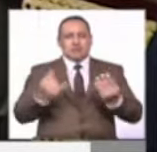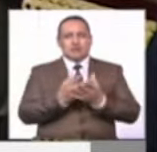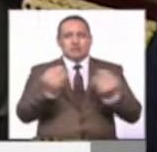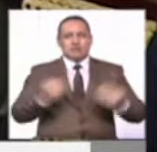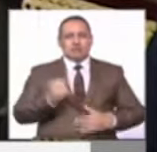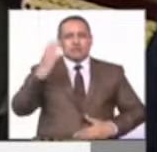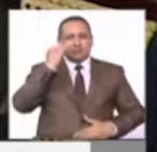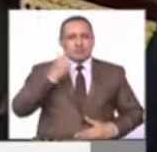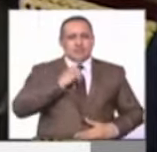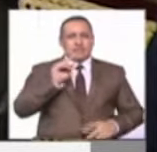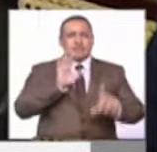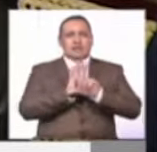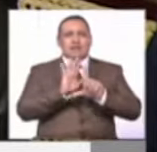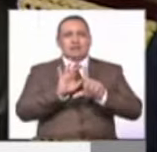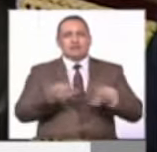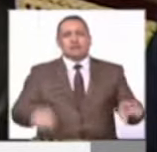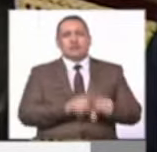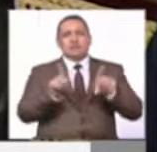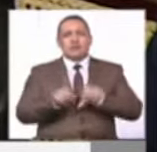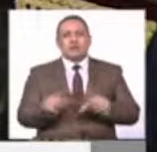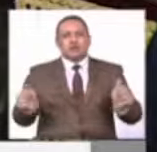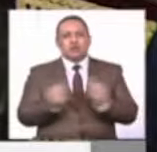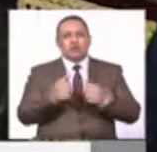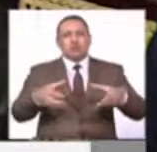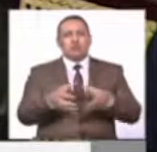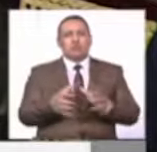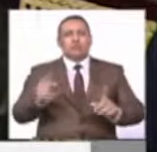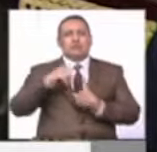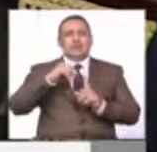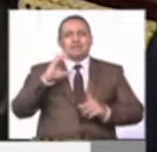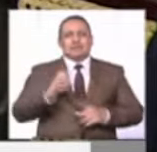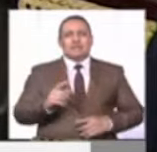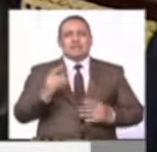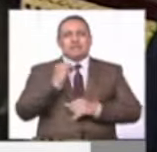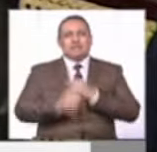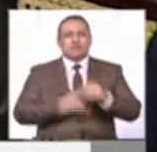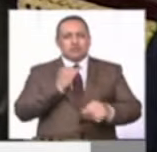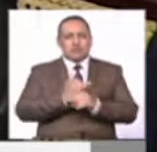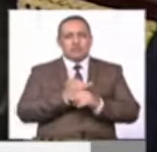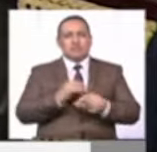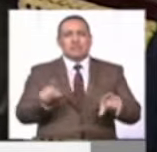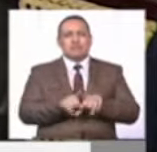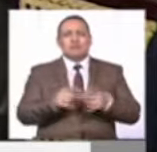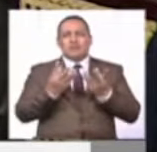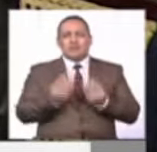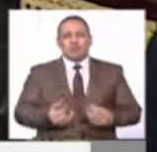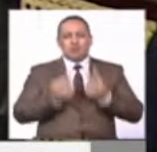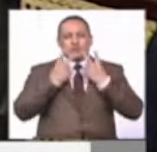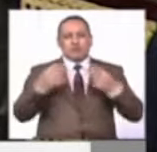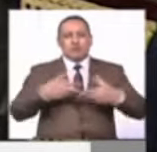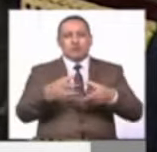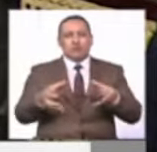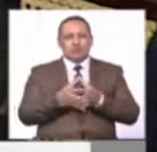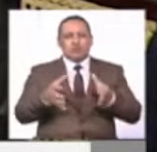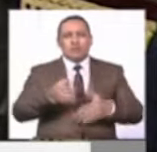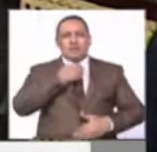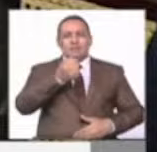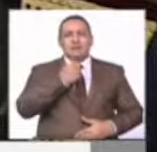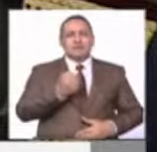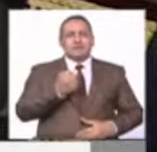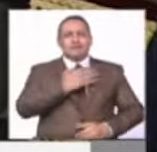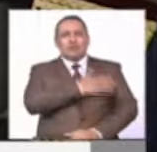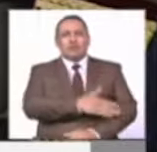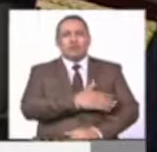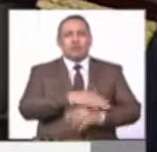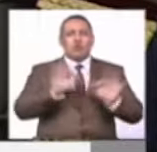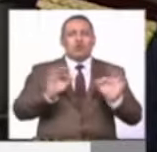del trial constitucional o de tribunales internacionales en la mayor cantidad de titulares de la prensa A favor o